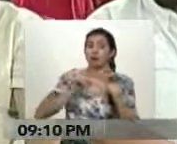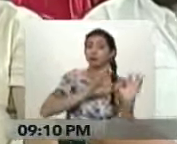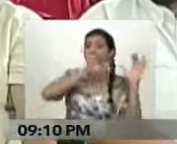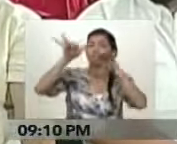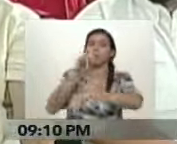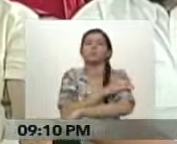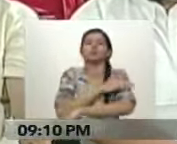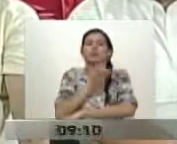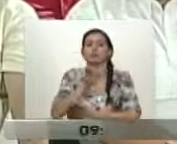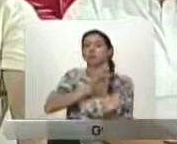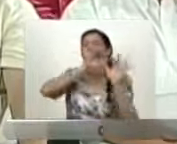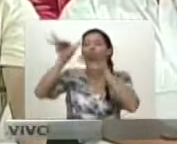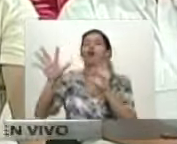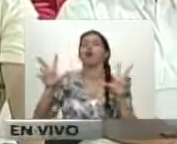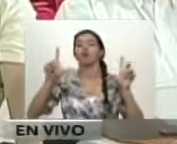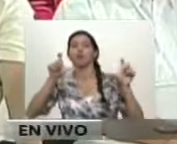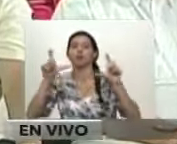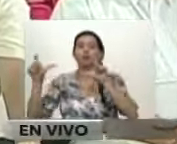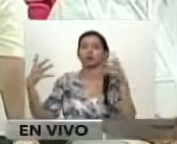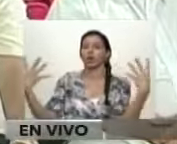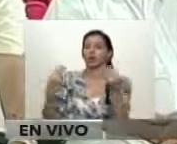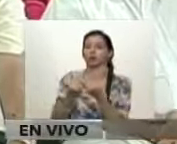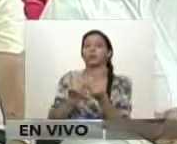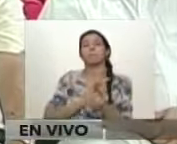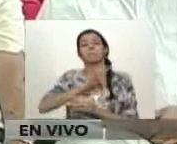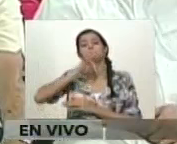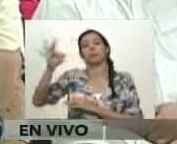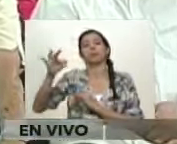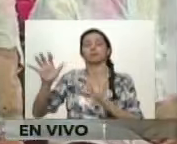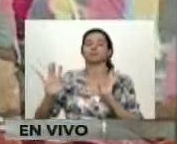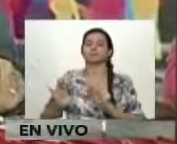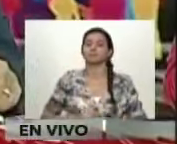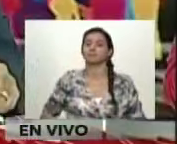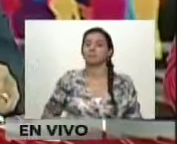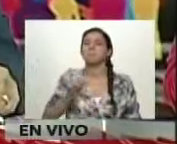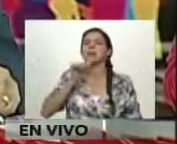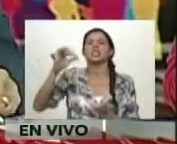¿ah? Y le pegan la pava.